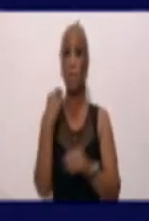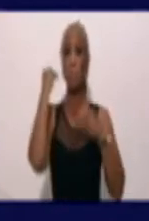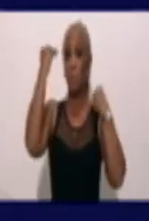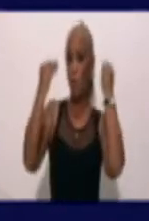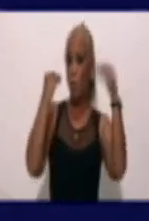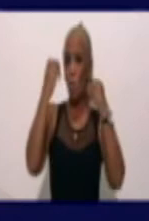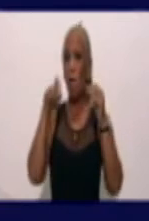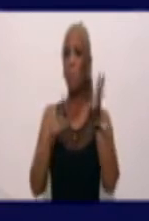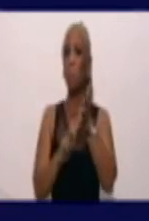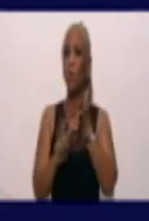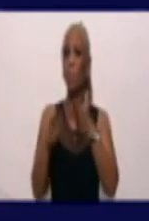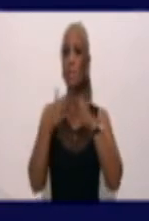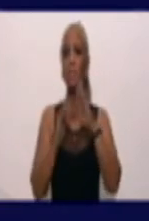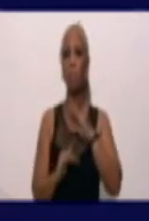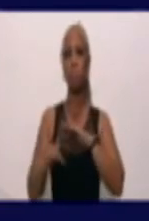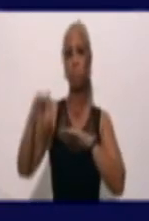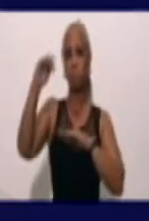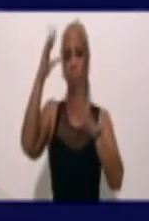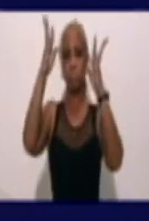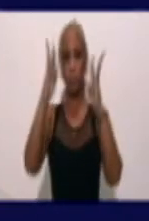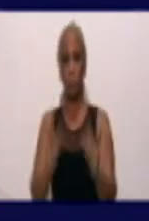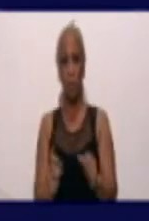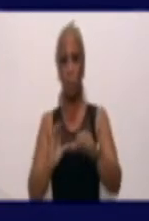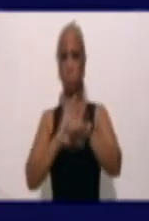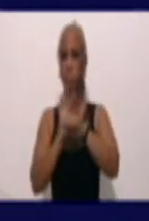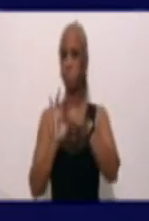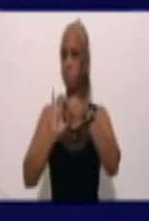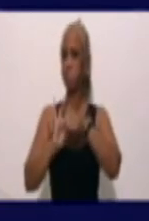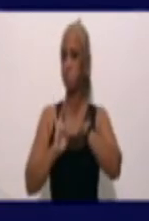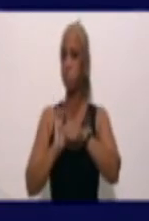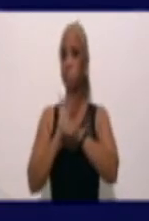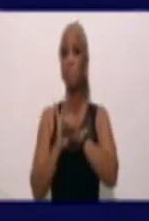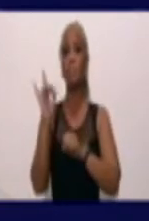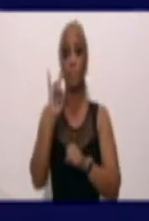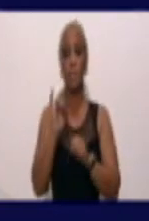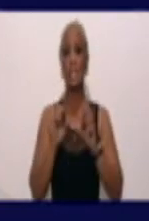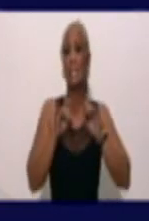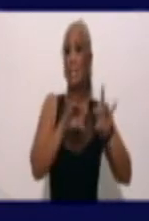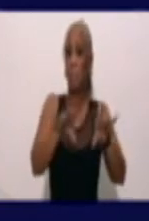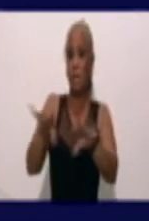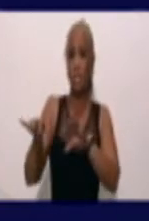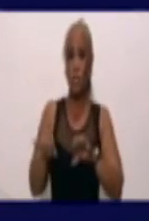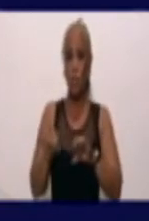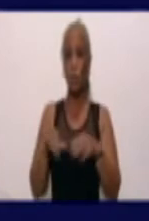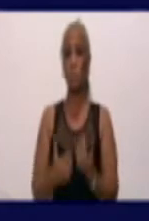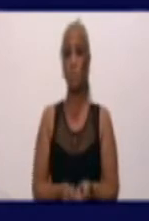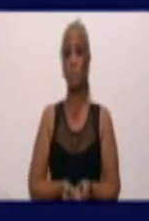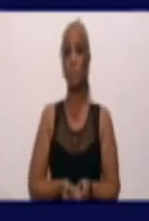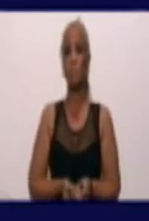en la provincia, que tienen una situación más compleja y que tienen ya una dispersión